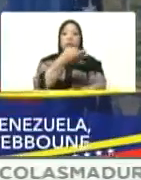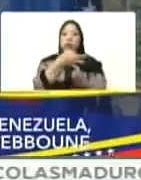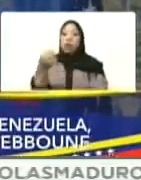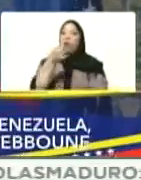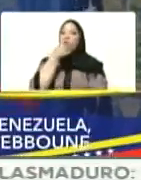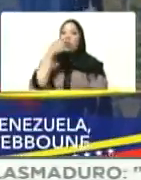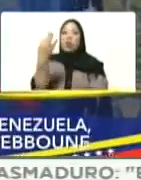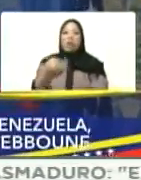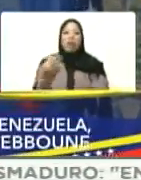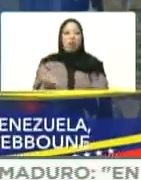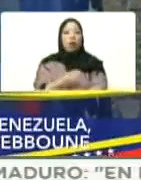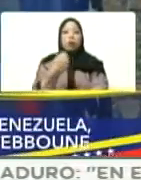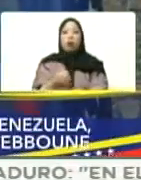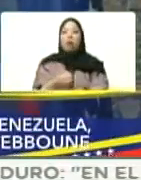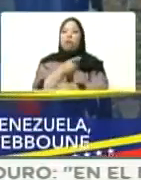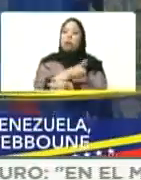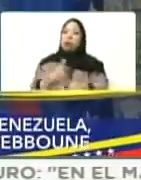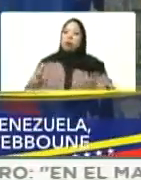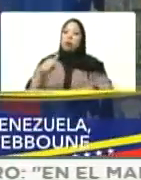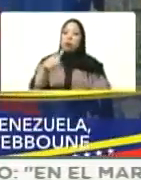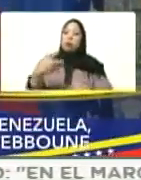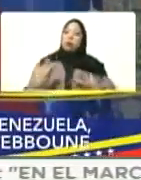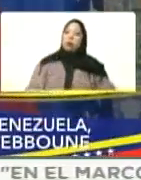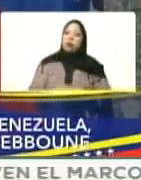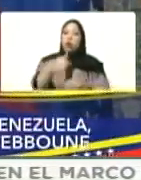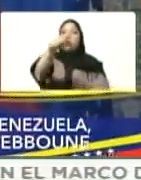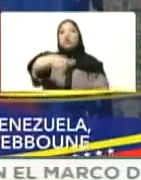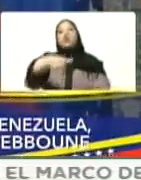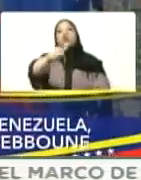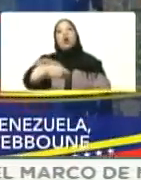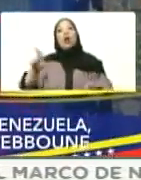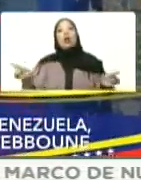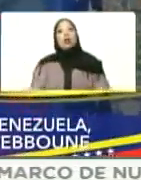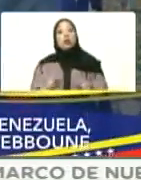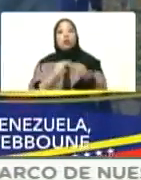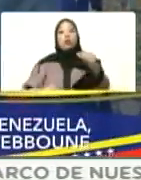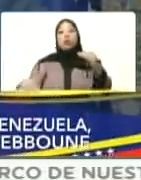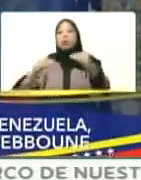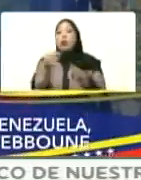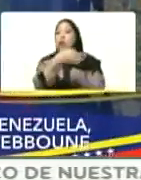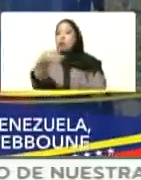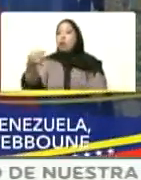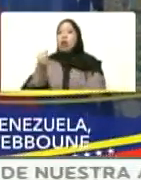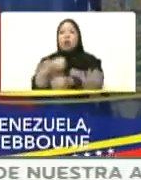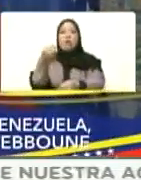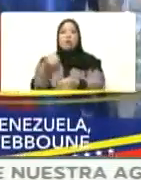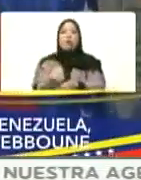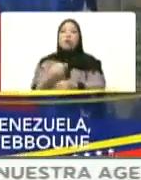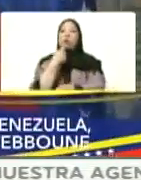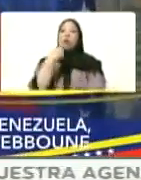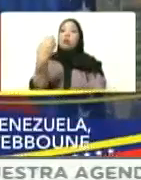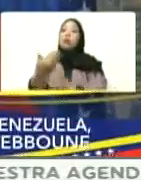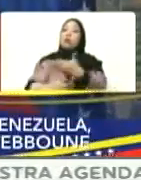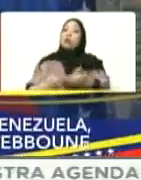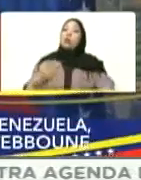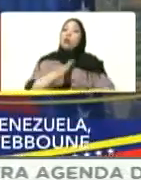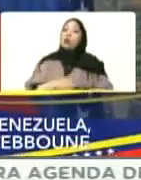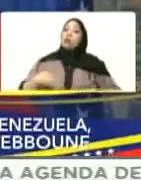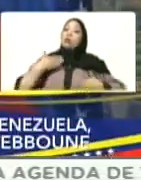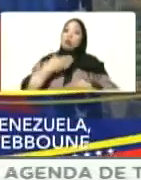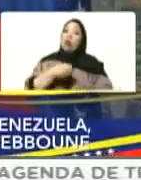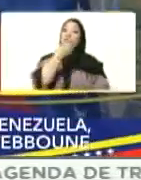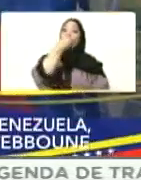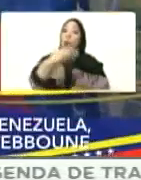verdad extraordinaria. Nous avons eu aujourd'hui une journée extraordinaire, véritablement